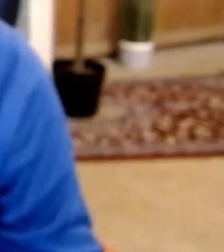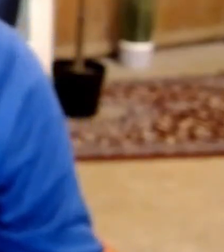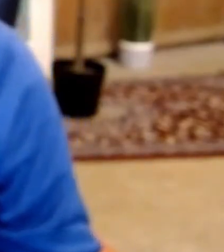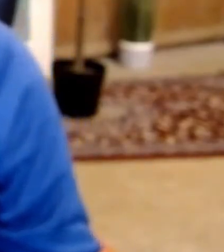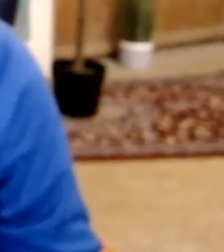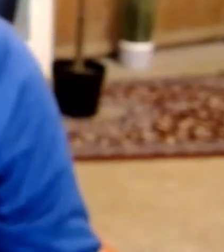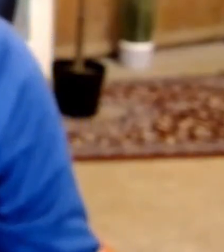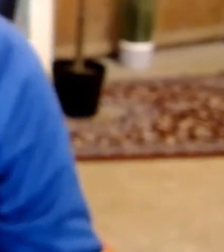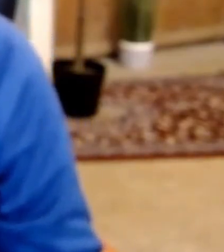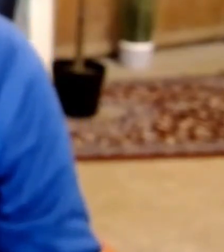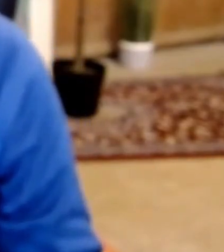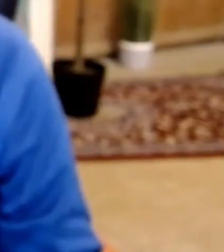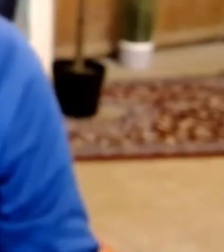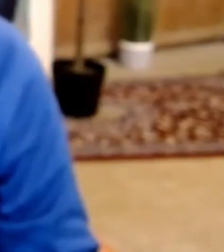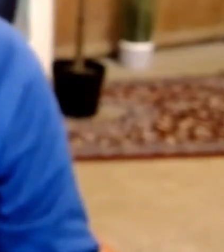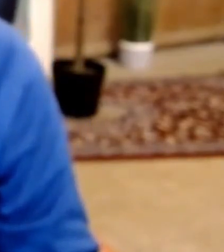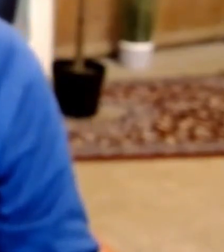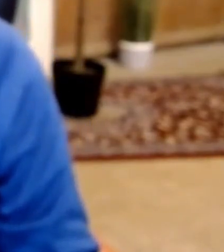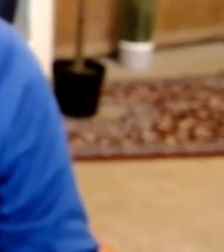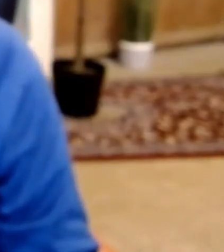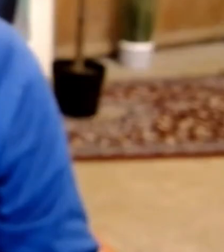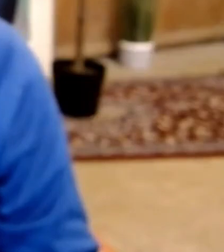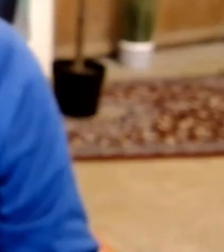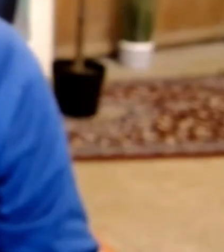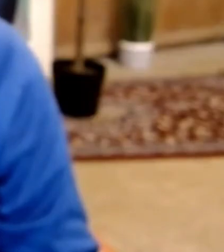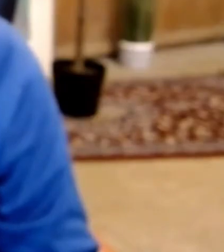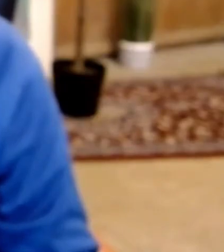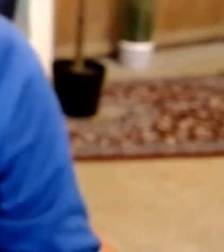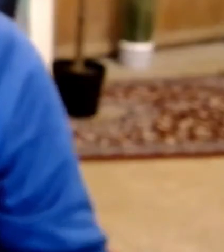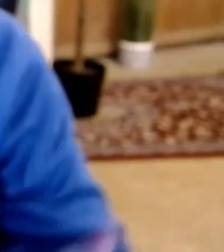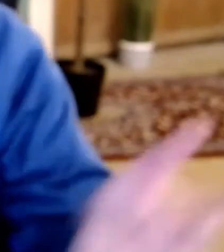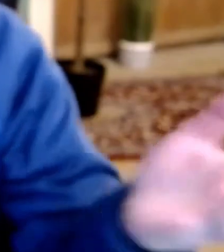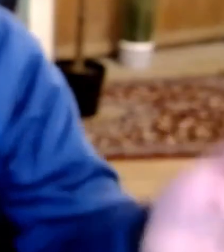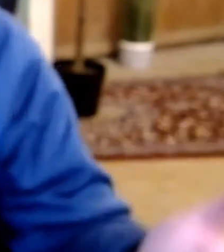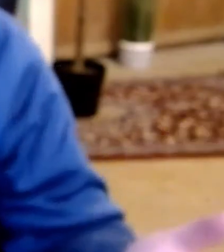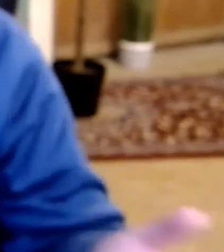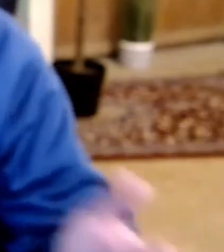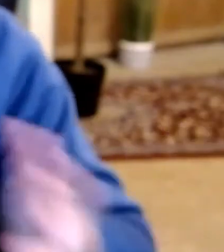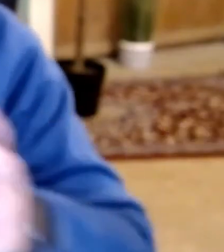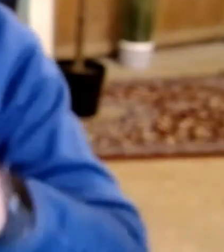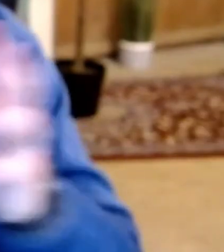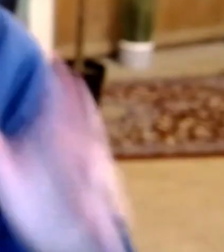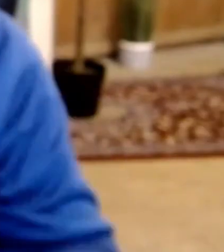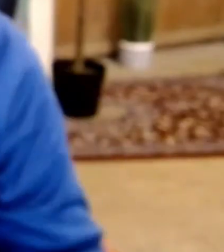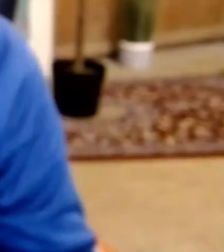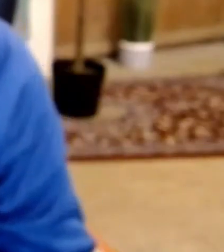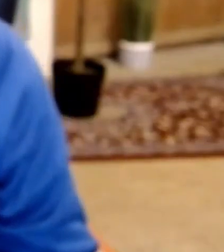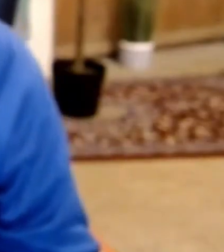enlazando con él, pero en lo que le quito yo a mi computadora esta